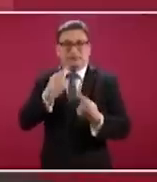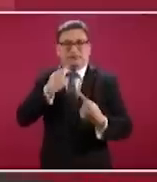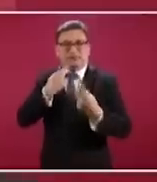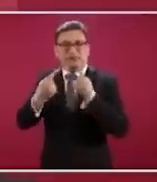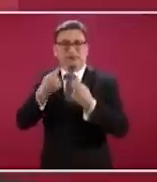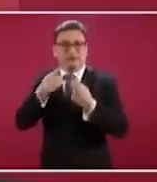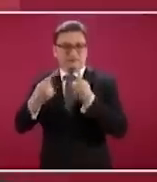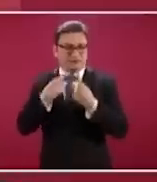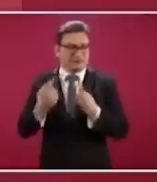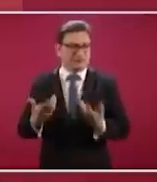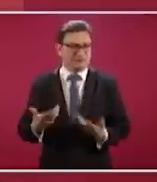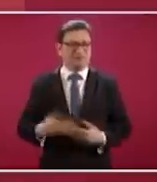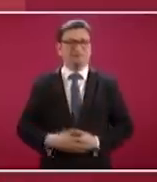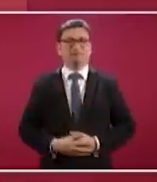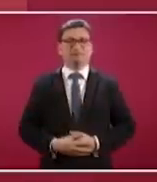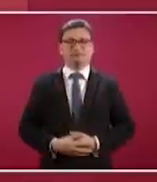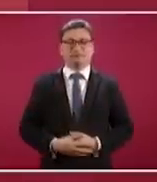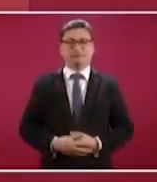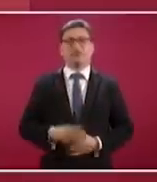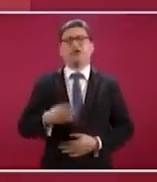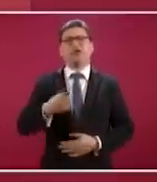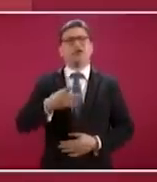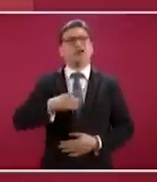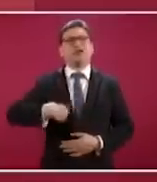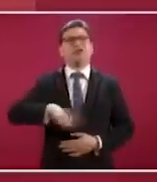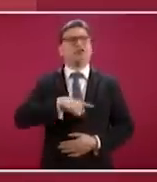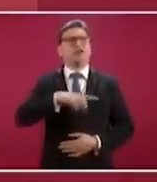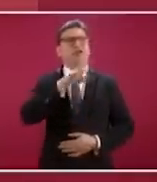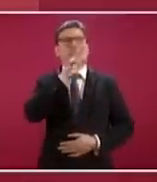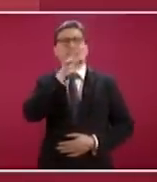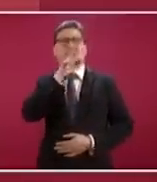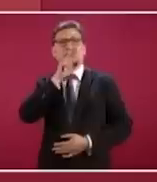no nos preocupe que